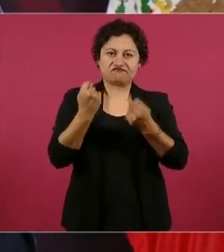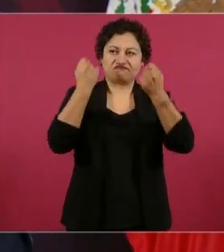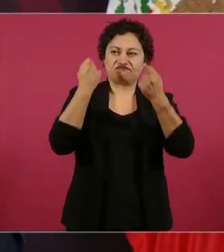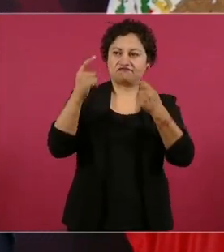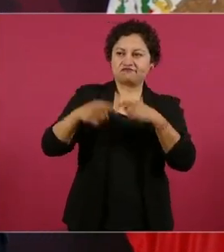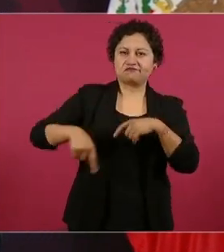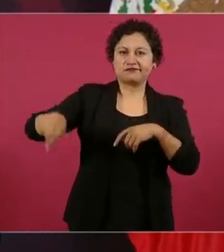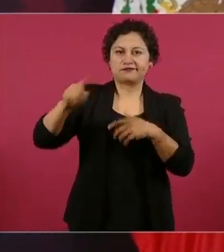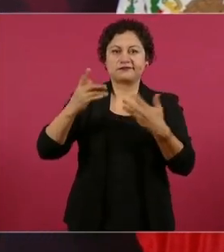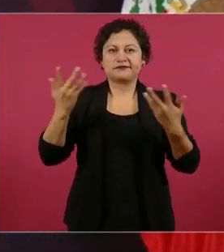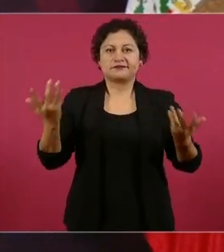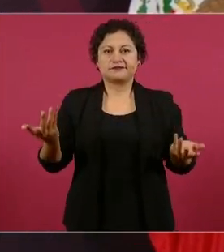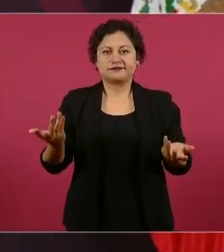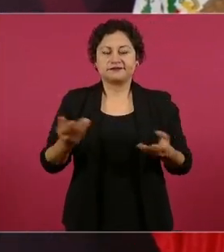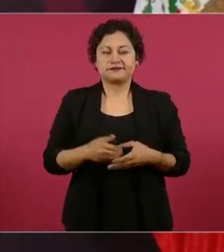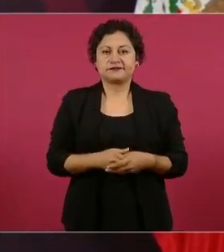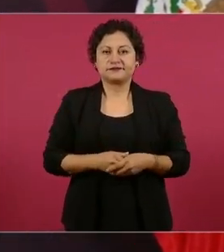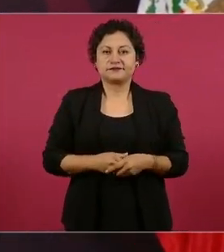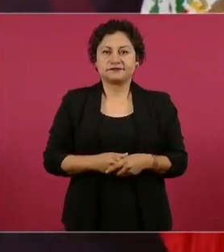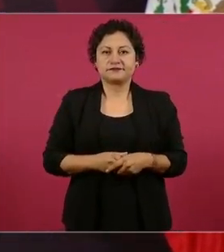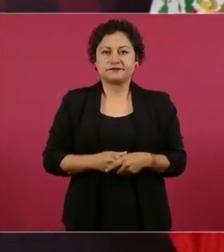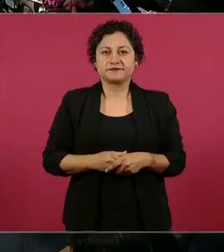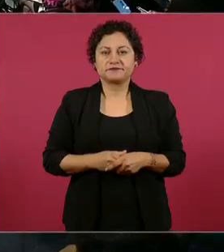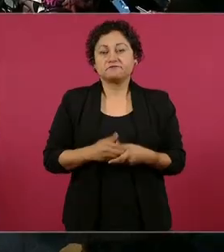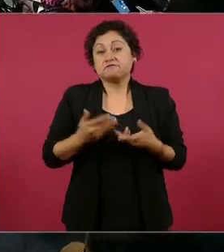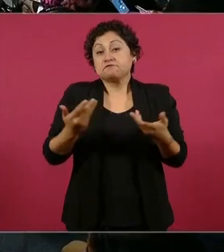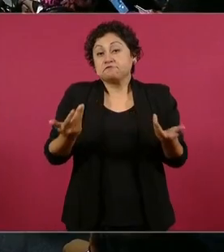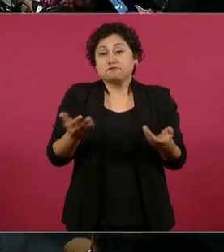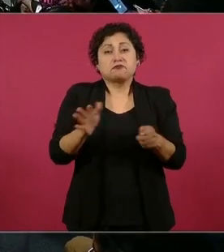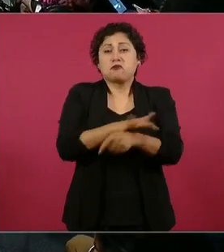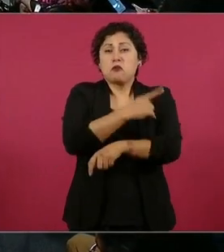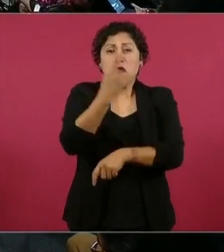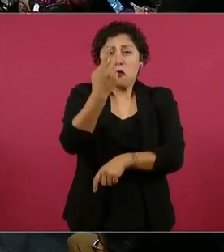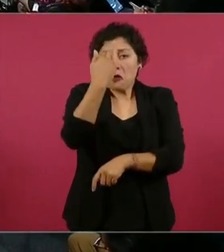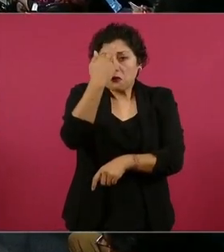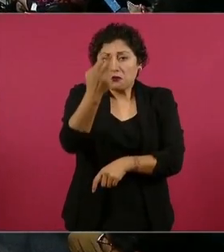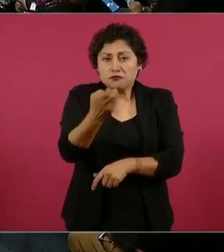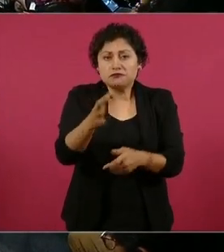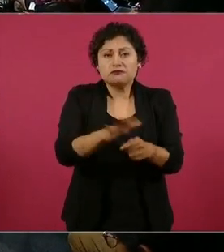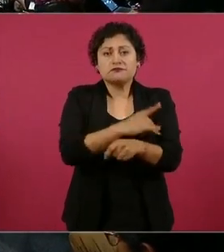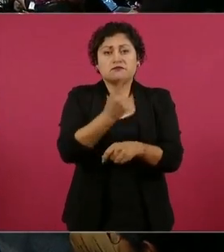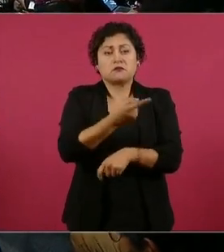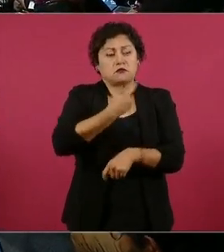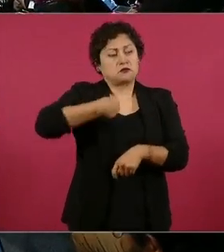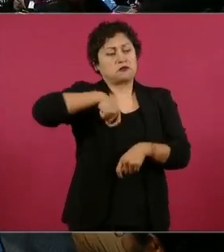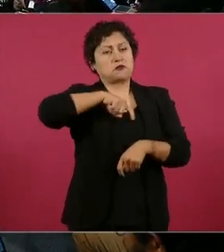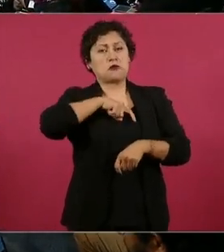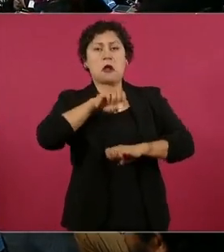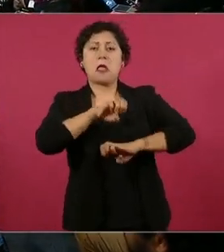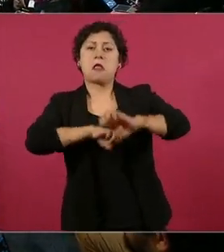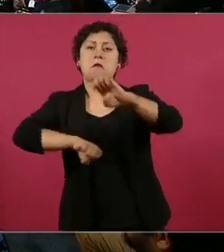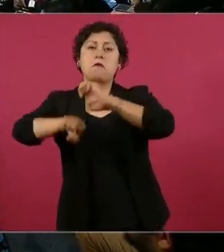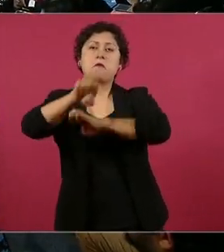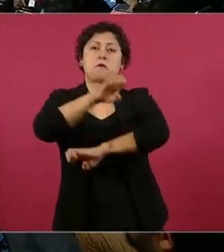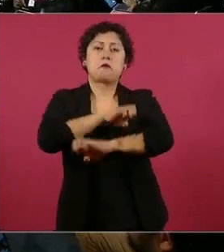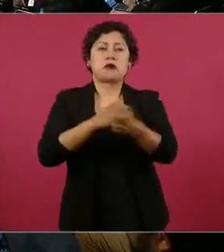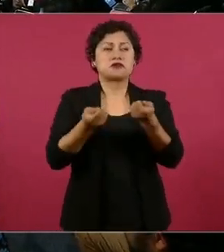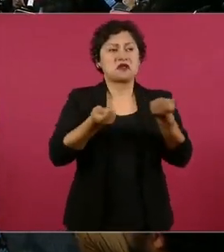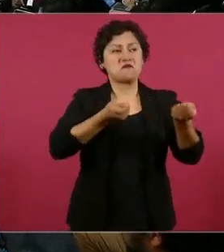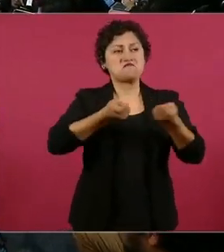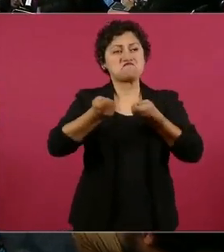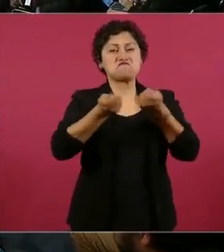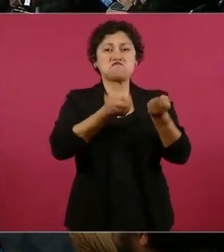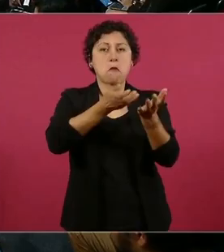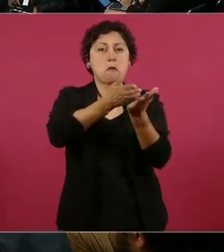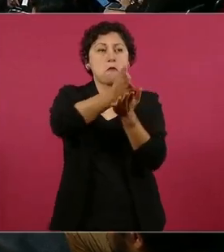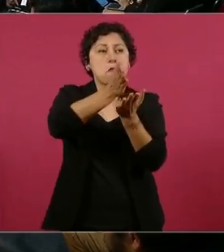Pues, si tenemos nosotros las empresas de comunicación, si nosotros